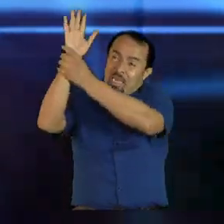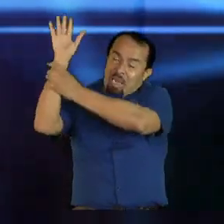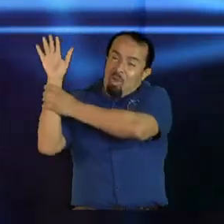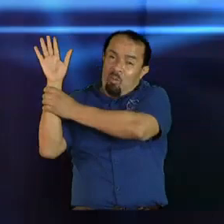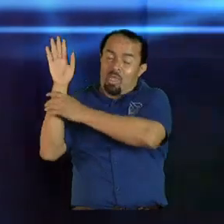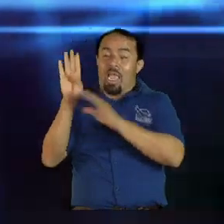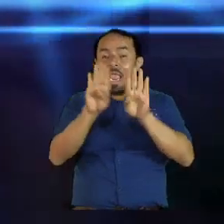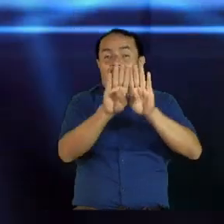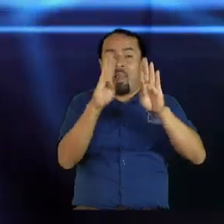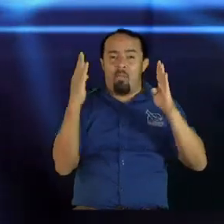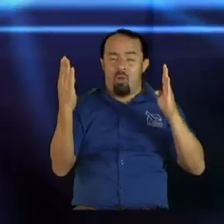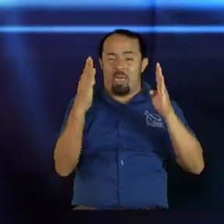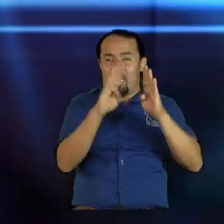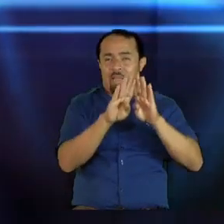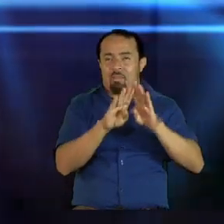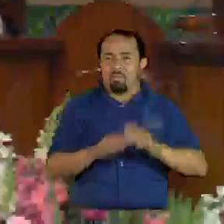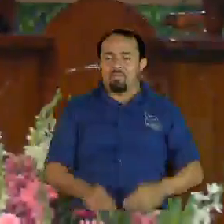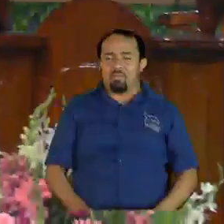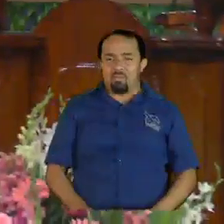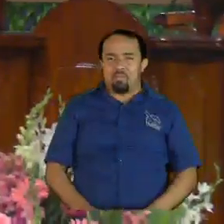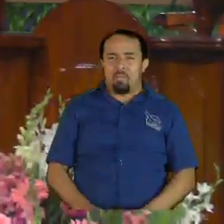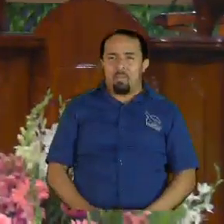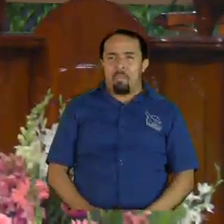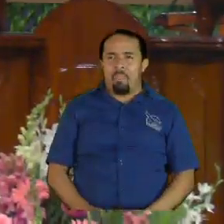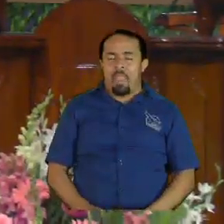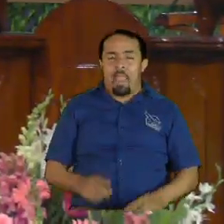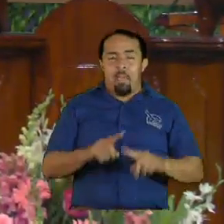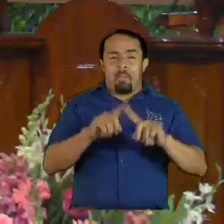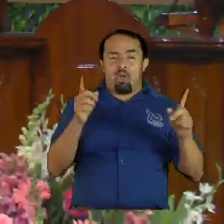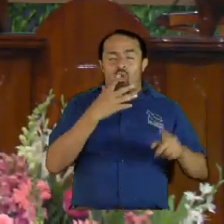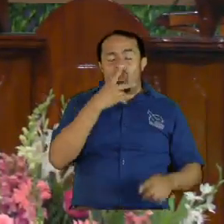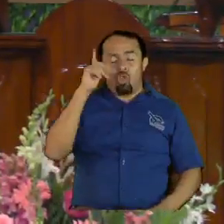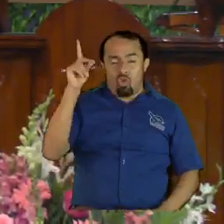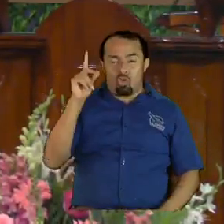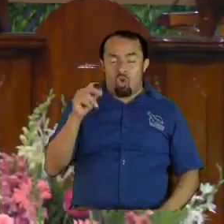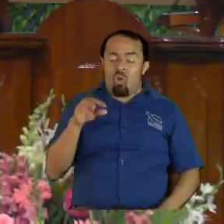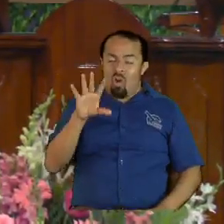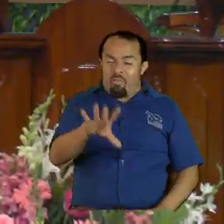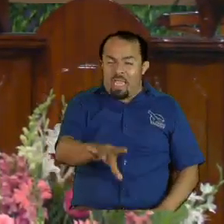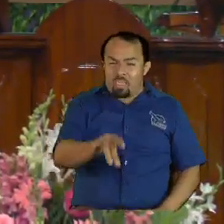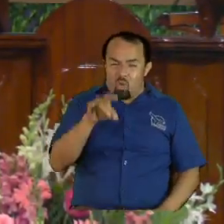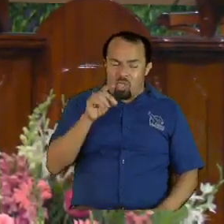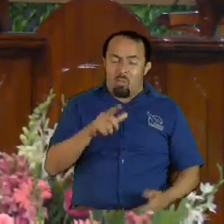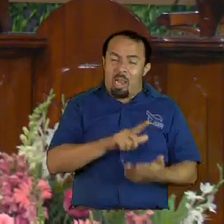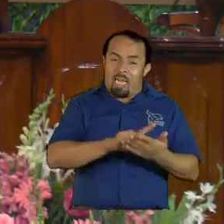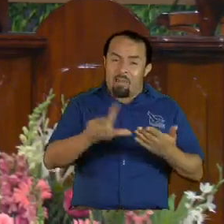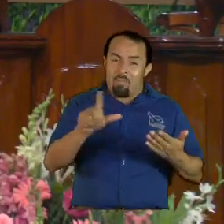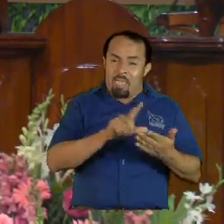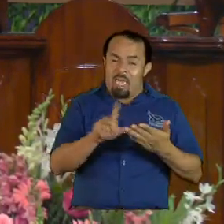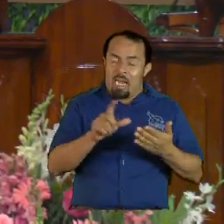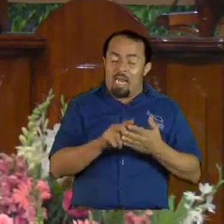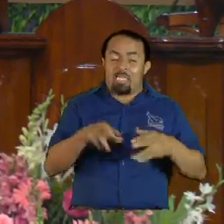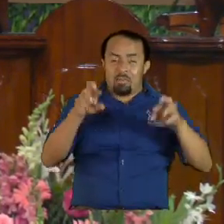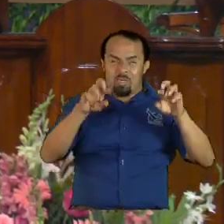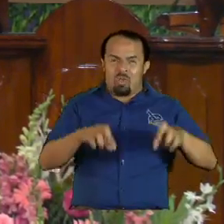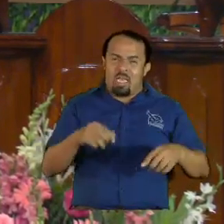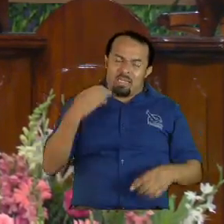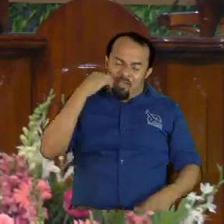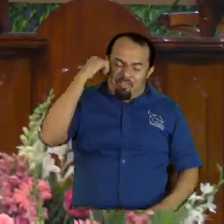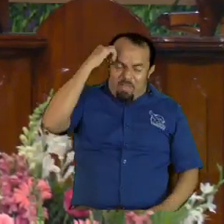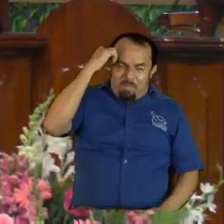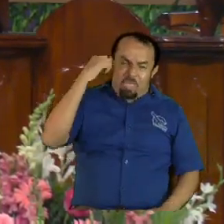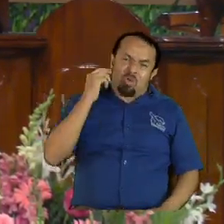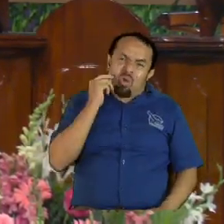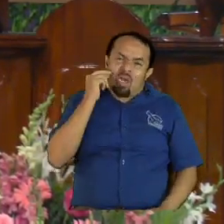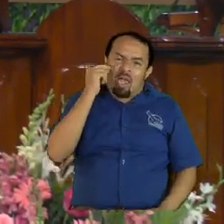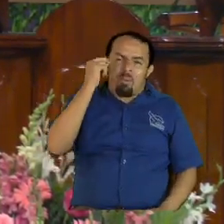que tenía una propiedad especial, pero Dios lo había escogido para limpiar a los leprosos, pero no solo a los leprosos, sino que para